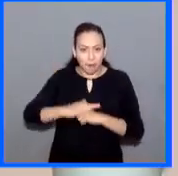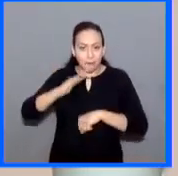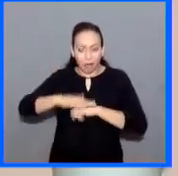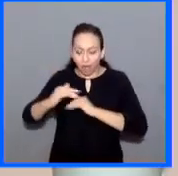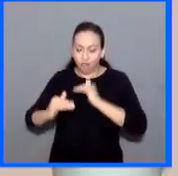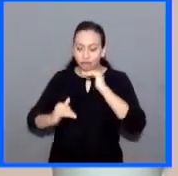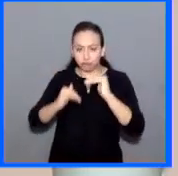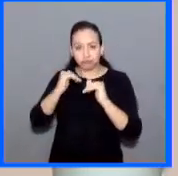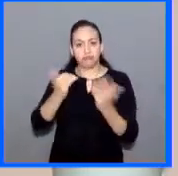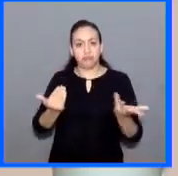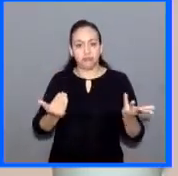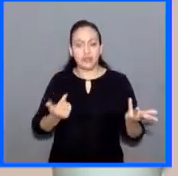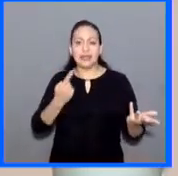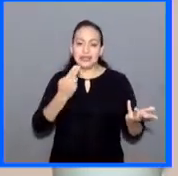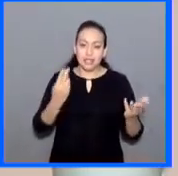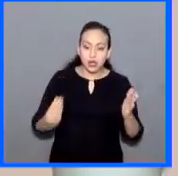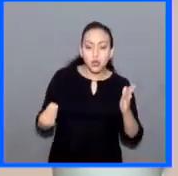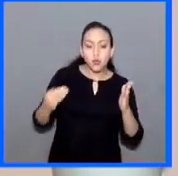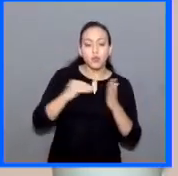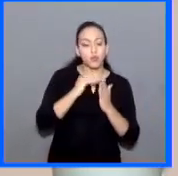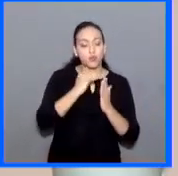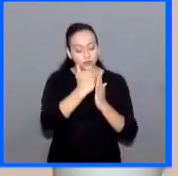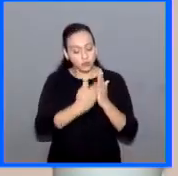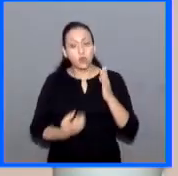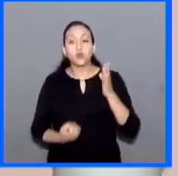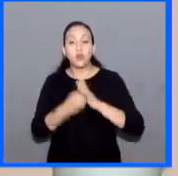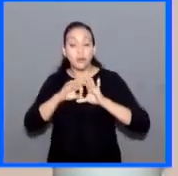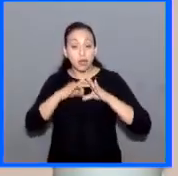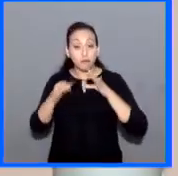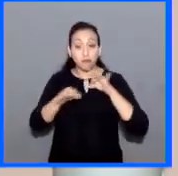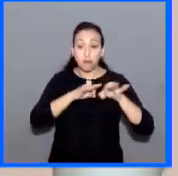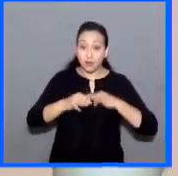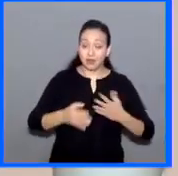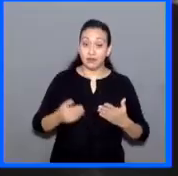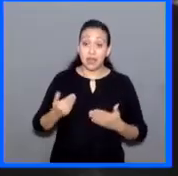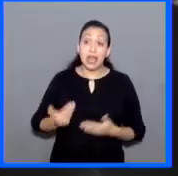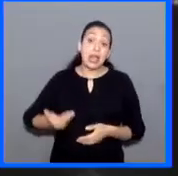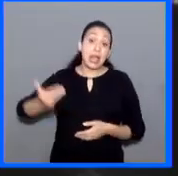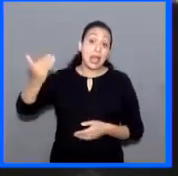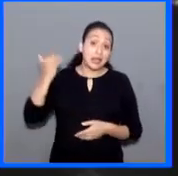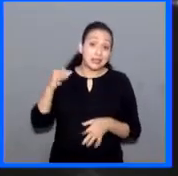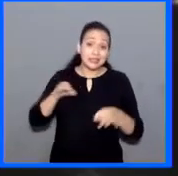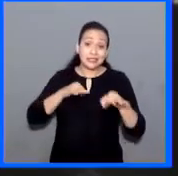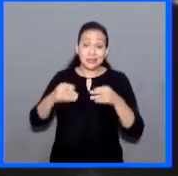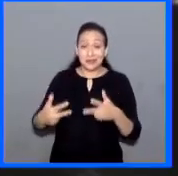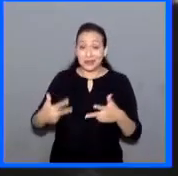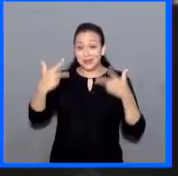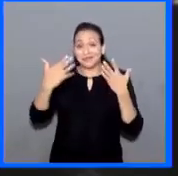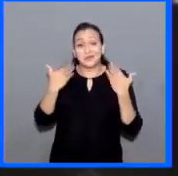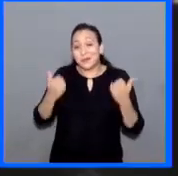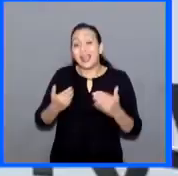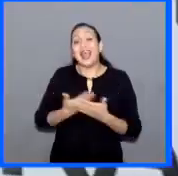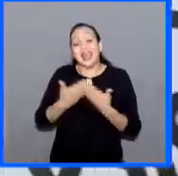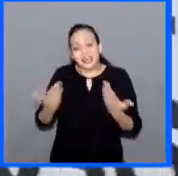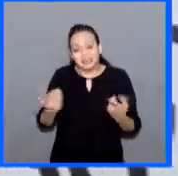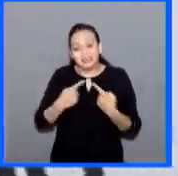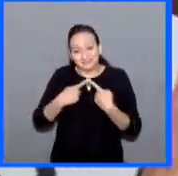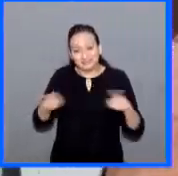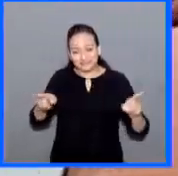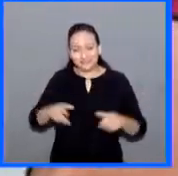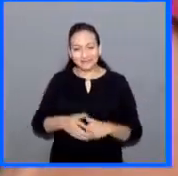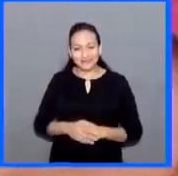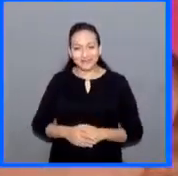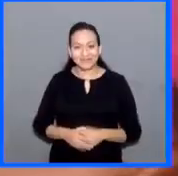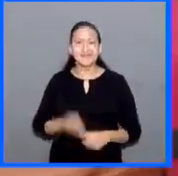se introduzcan nuevas formas de trabajo que a lo mejor anteriormente no las teníamos. El trabajo es en este marco